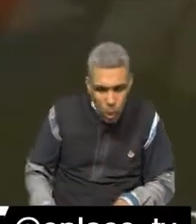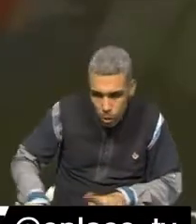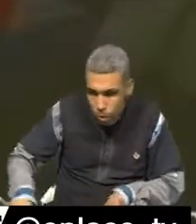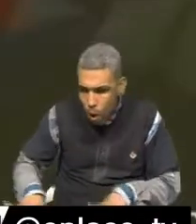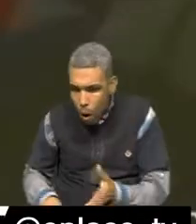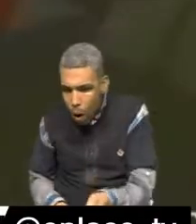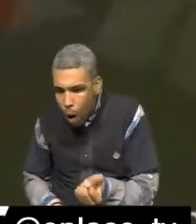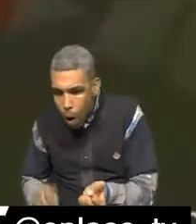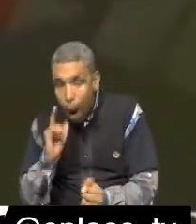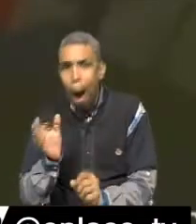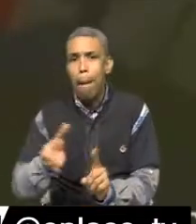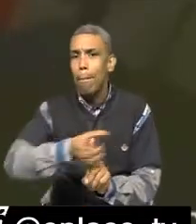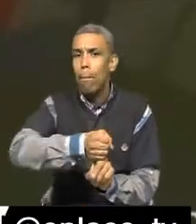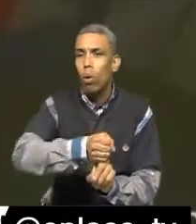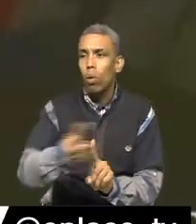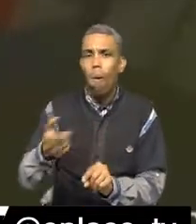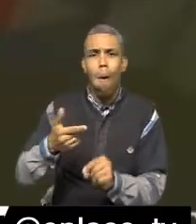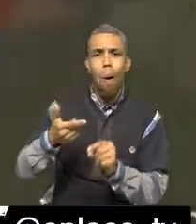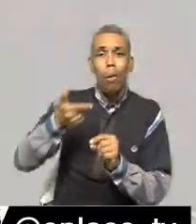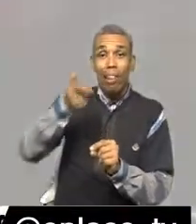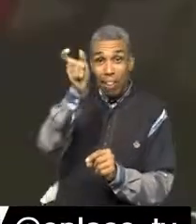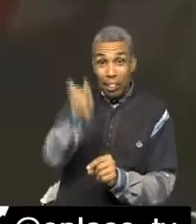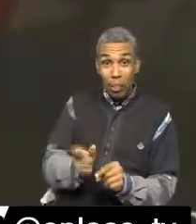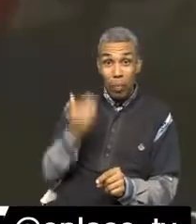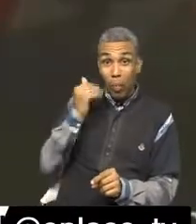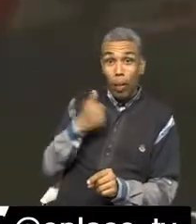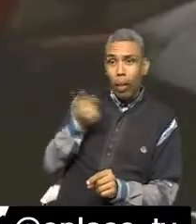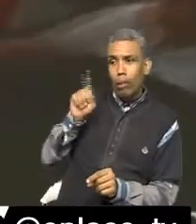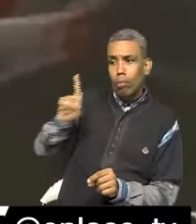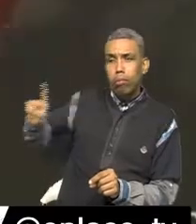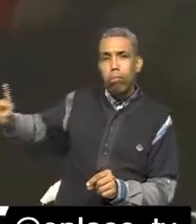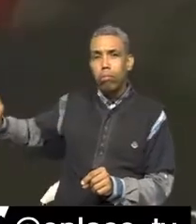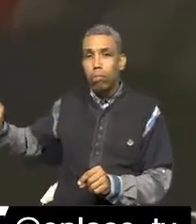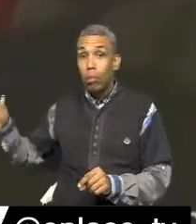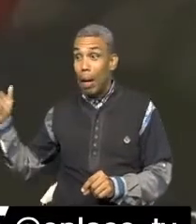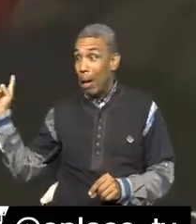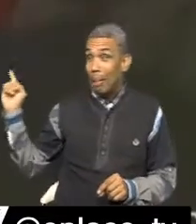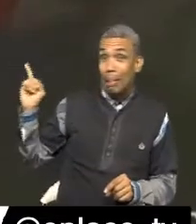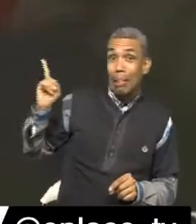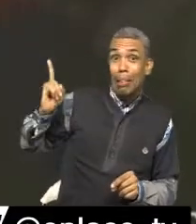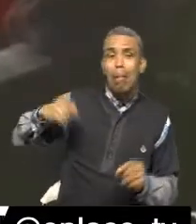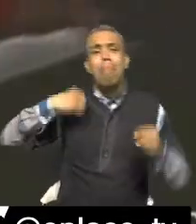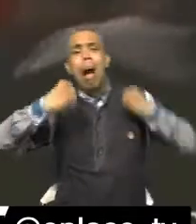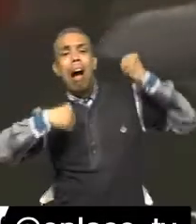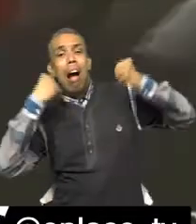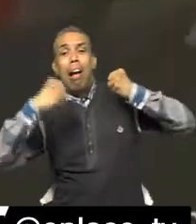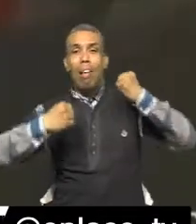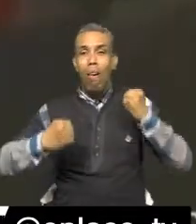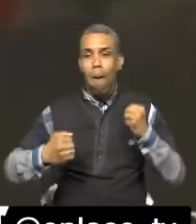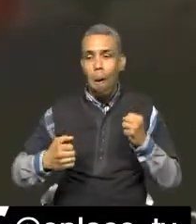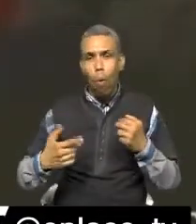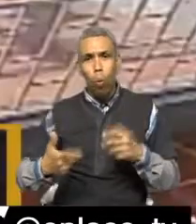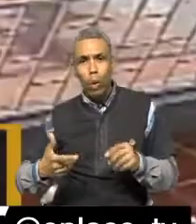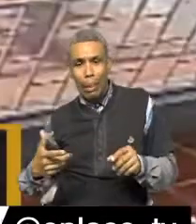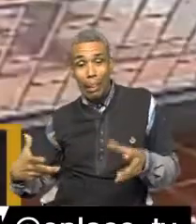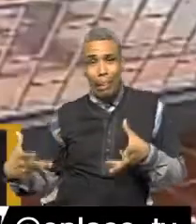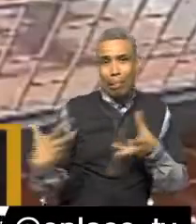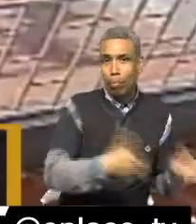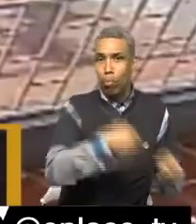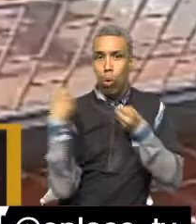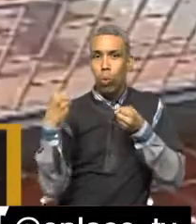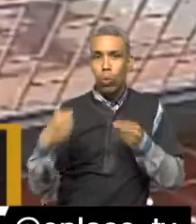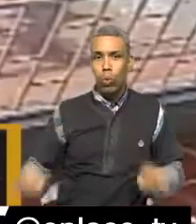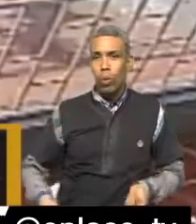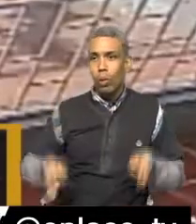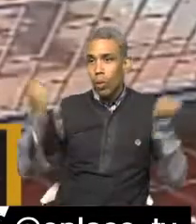y monedas ante el descuido de la vendedora, que una vez enterada de la fechoría reacciona y alcanza a rescatar la plata que llevaba en sus garras.